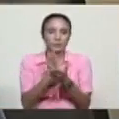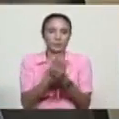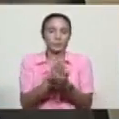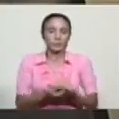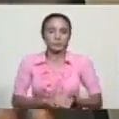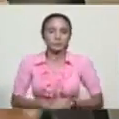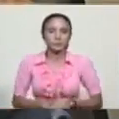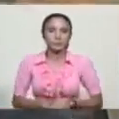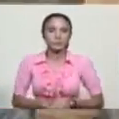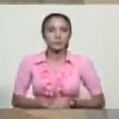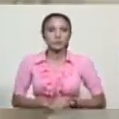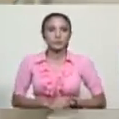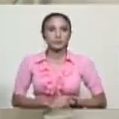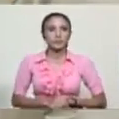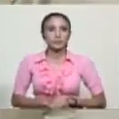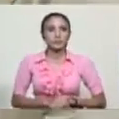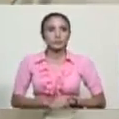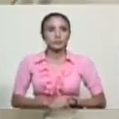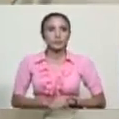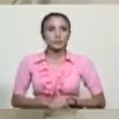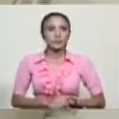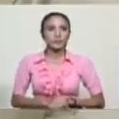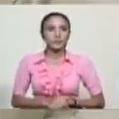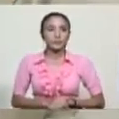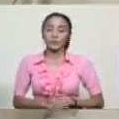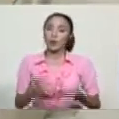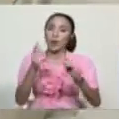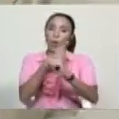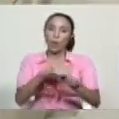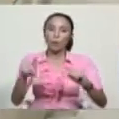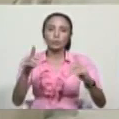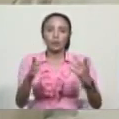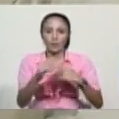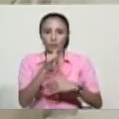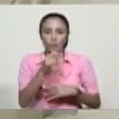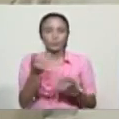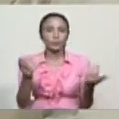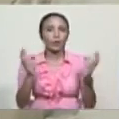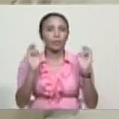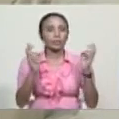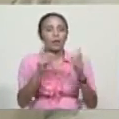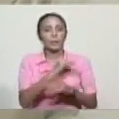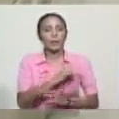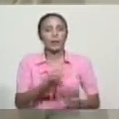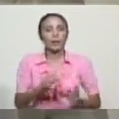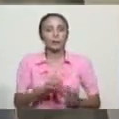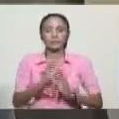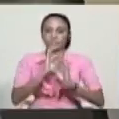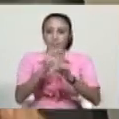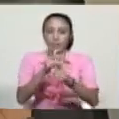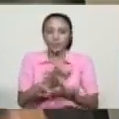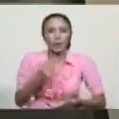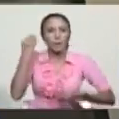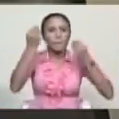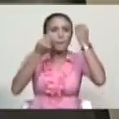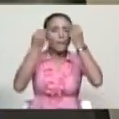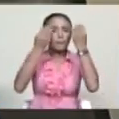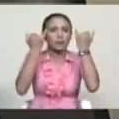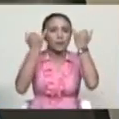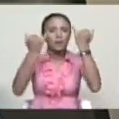Otra cosa que quería mencionar era la idea de que pensemos juntos la